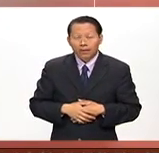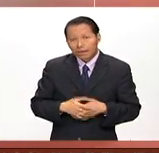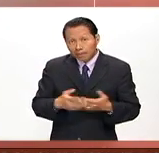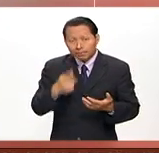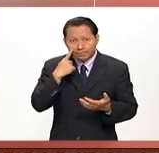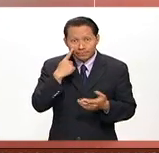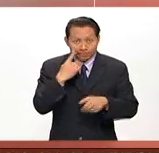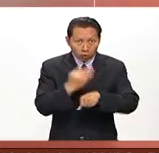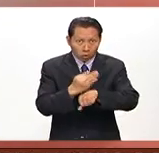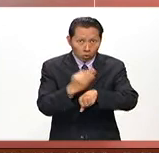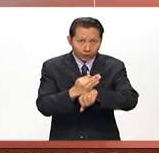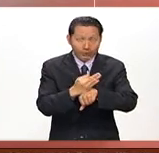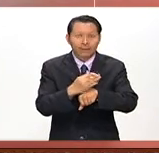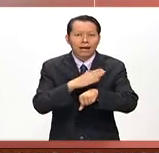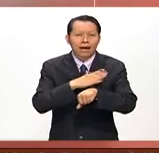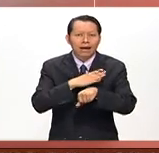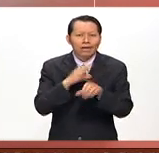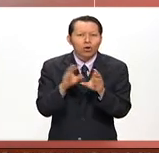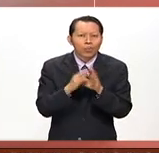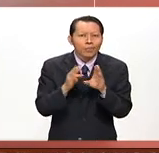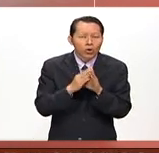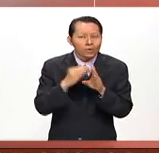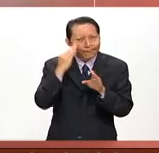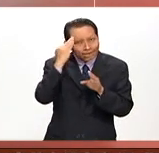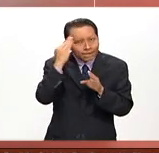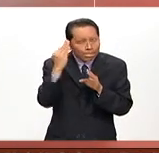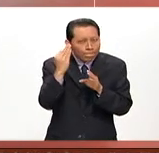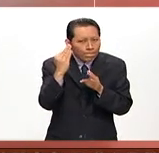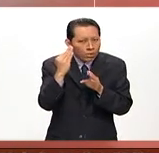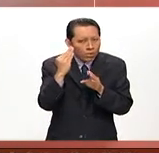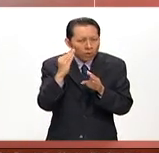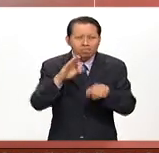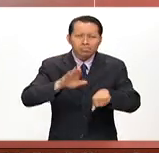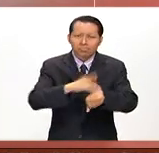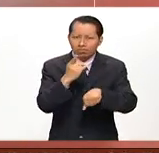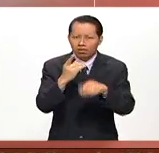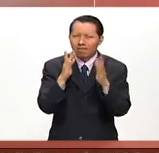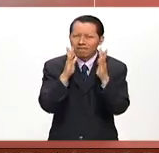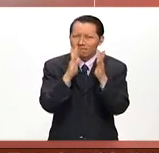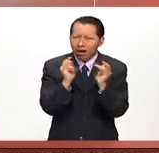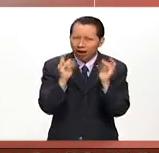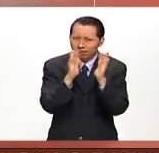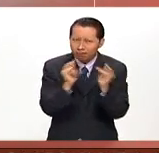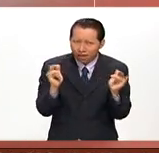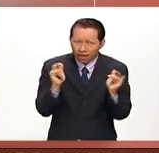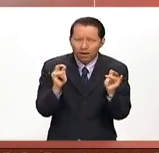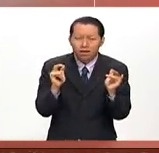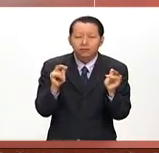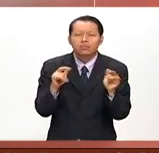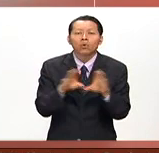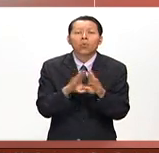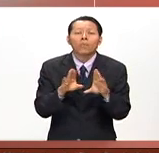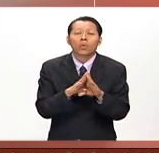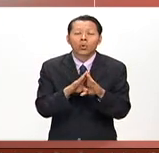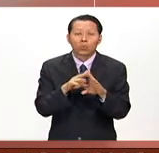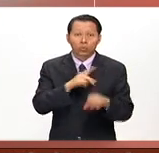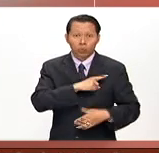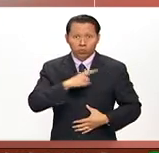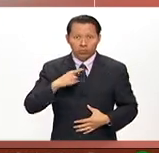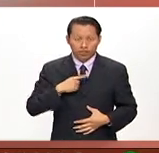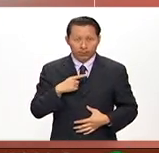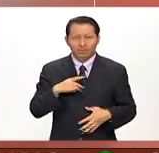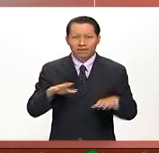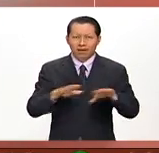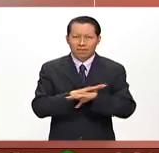momento muy particular, sobre todo Francia en este momento no solamente tiene que replantear el